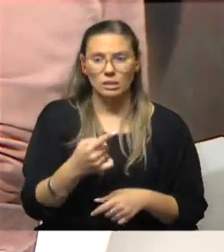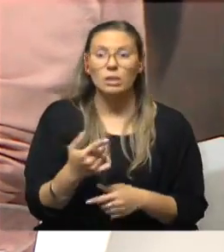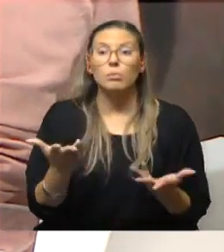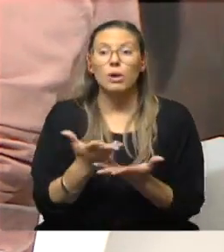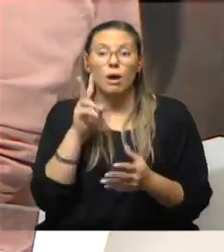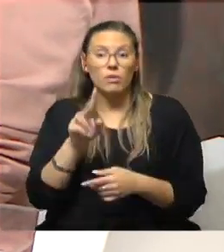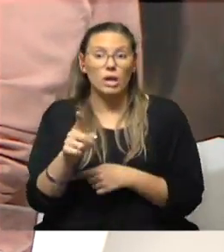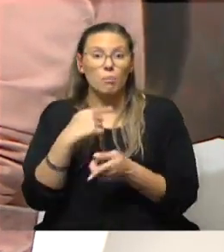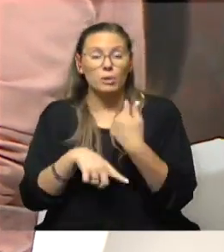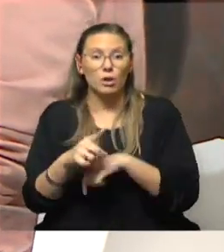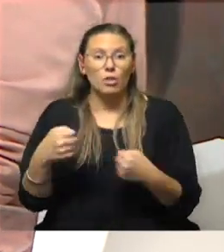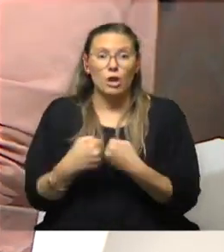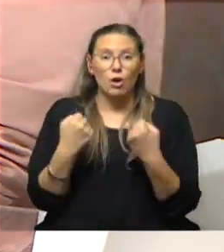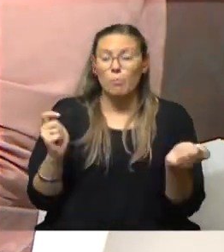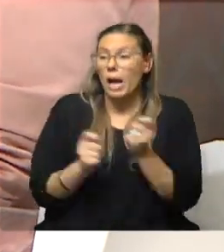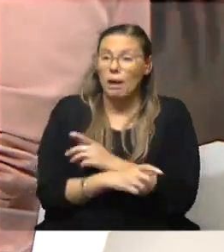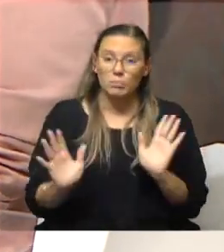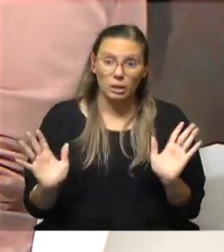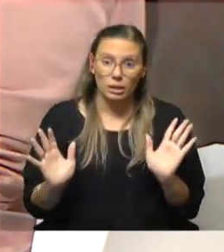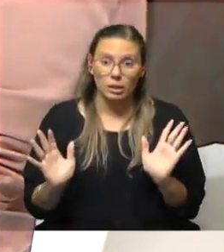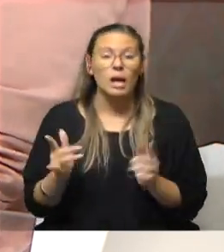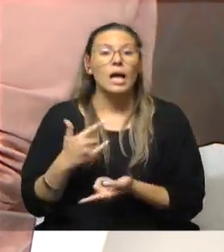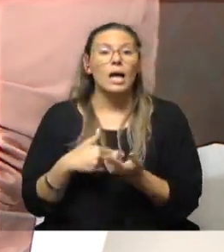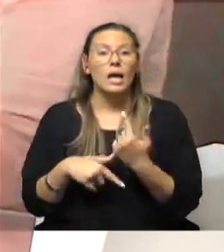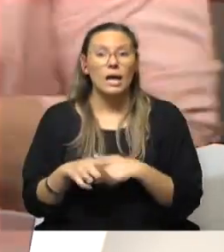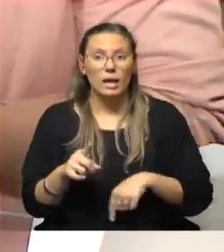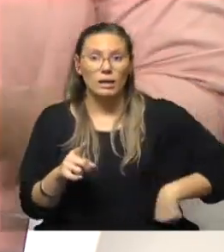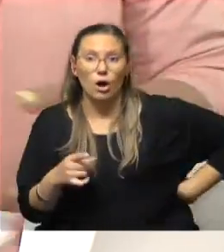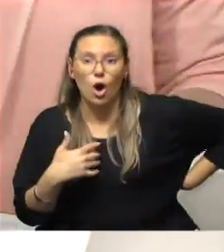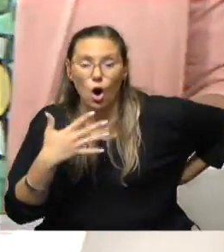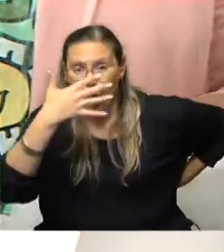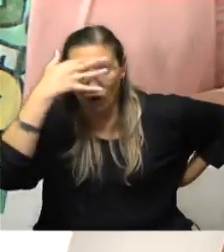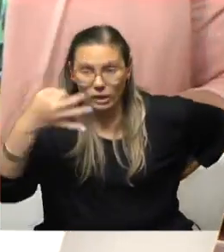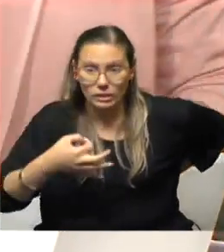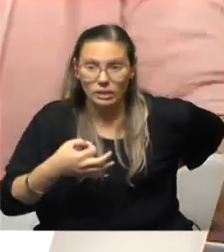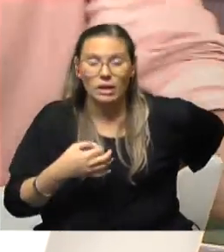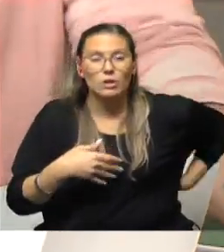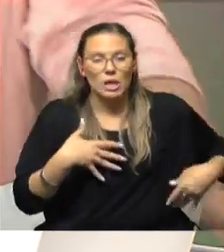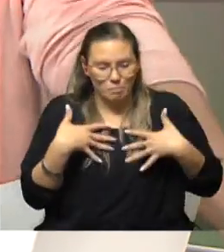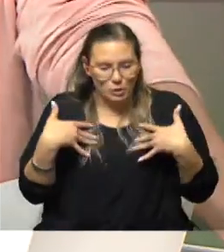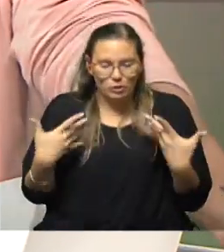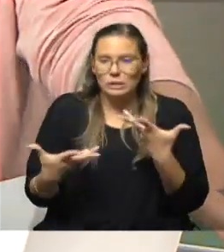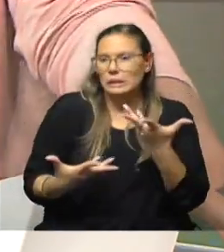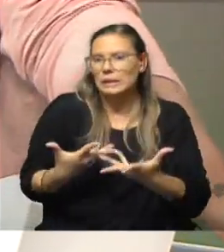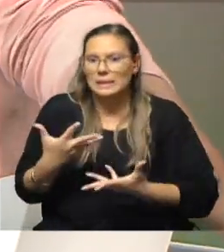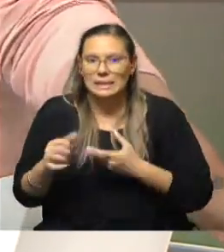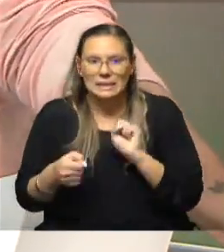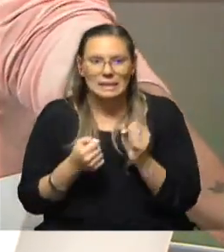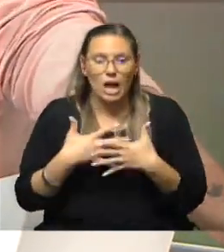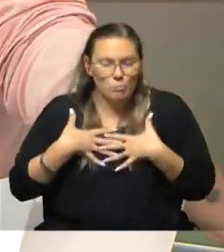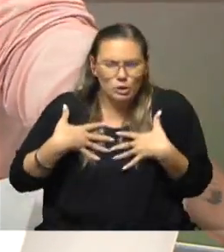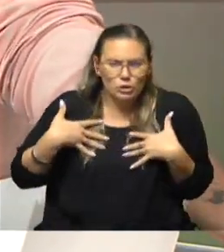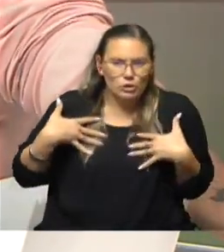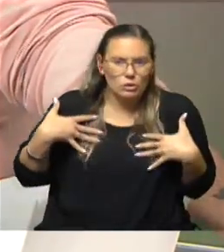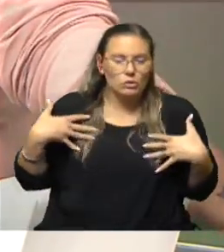a ver esto, pero de repente le cambiamos un poquito. Sí, puede. Entonces le damos... honestidad bruta. Claro, le damos emoción, le damos como... Le damos emoción,